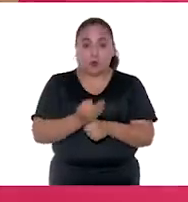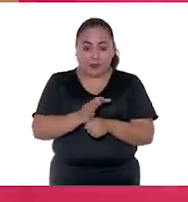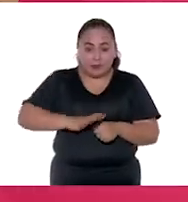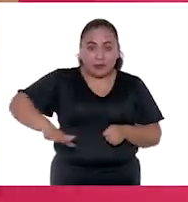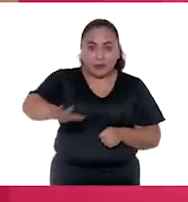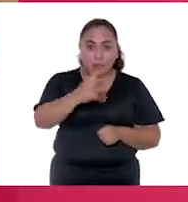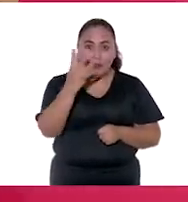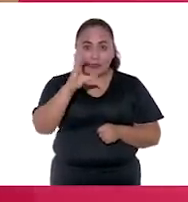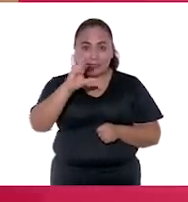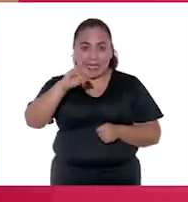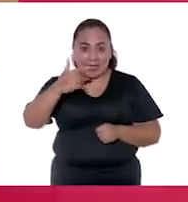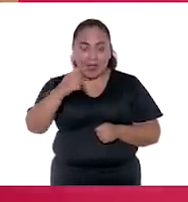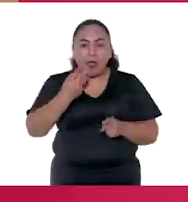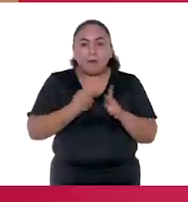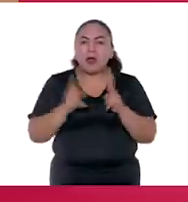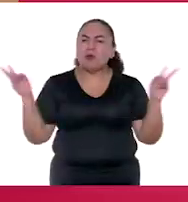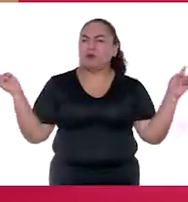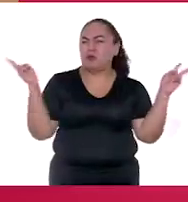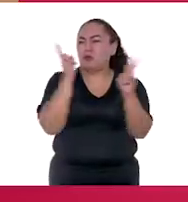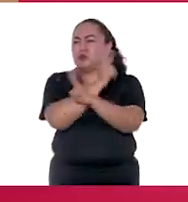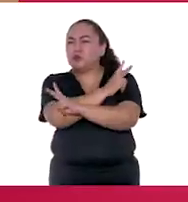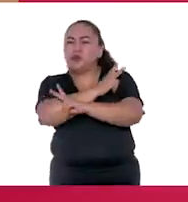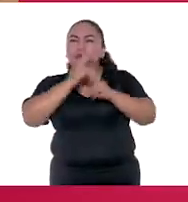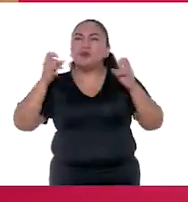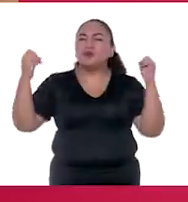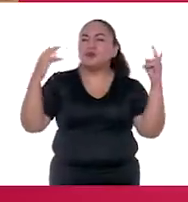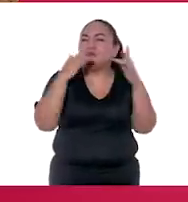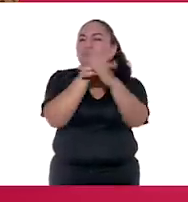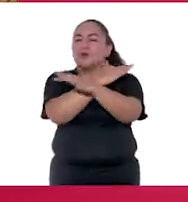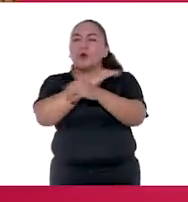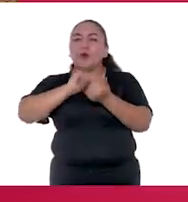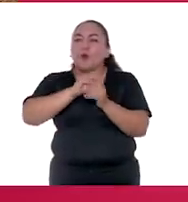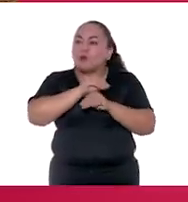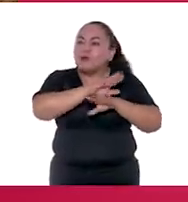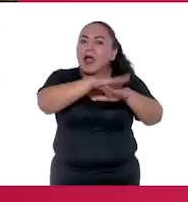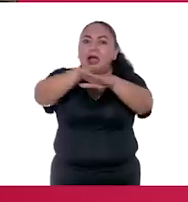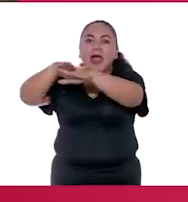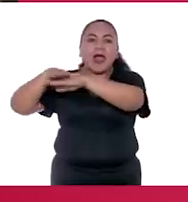con fuerza los vientos de la conservación, del conocimiento.